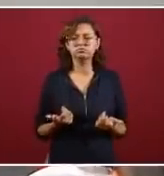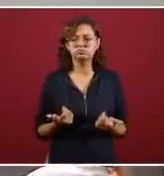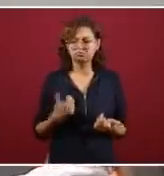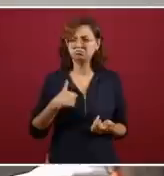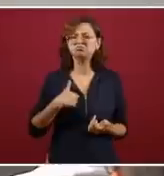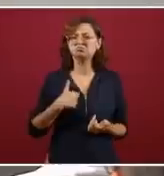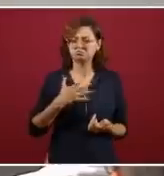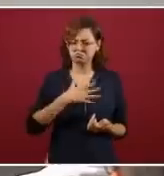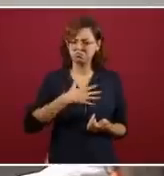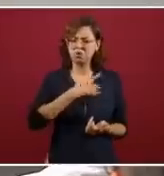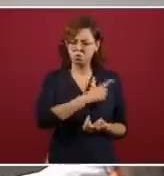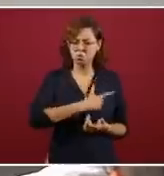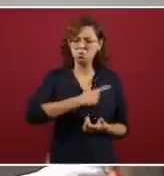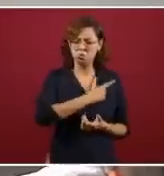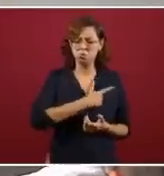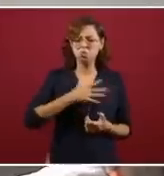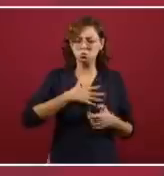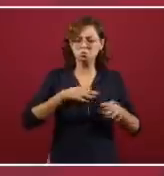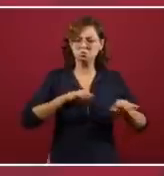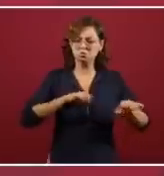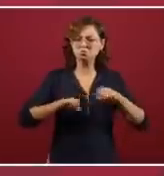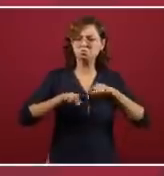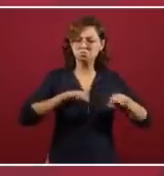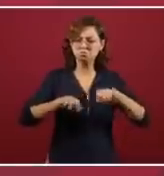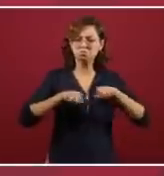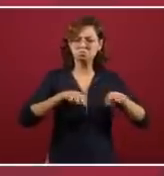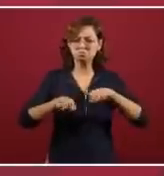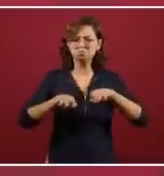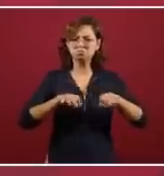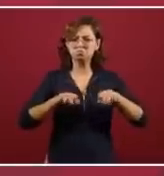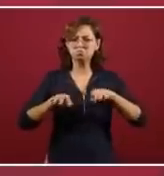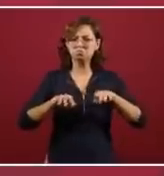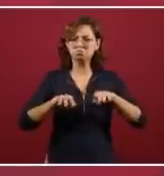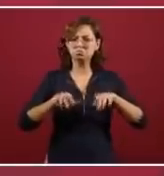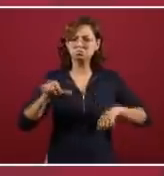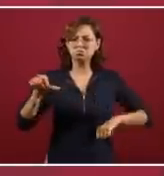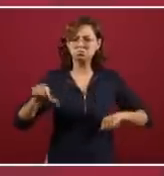quiero mi actividad, siento que es una actividad